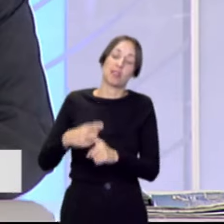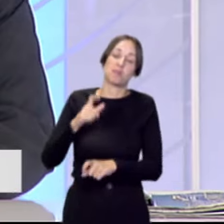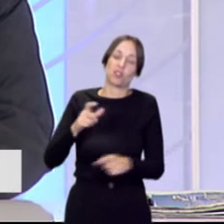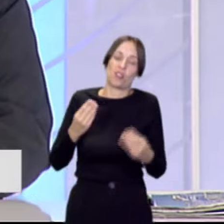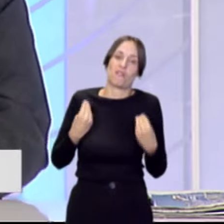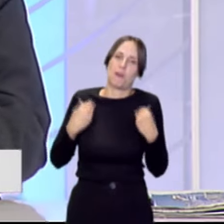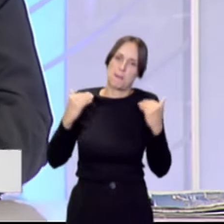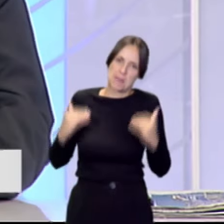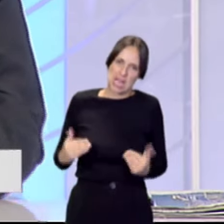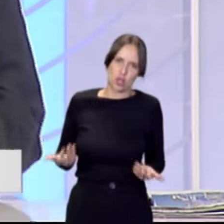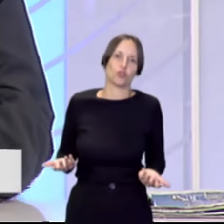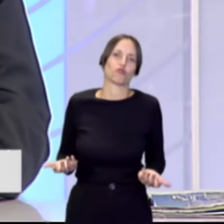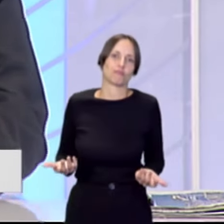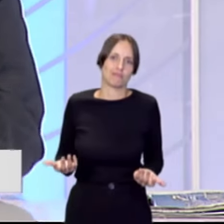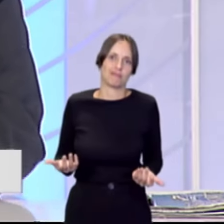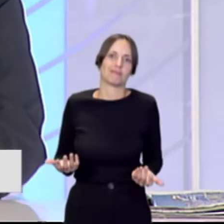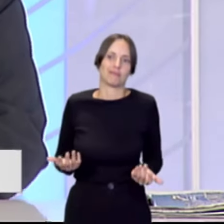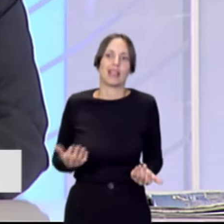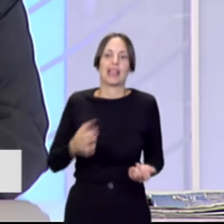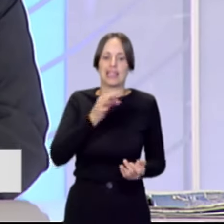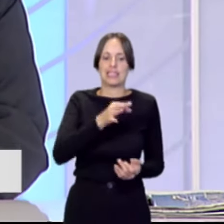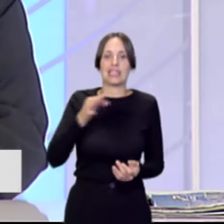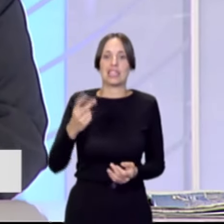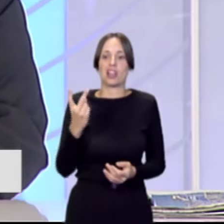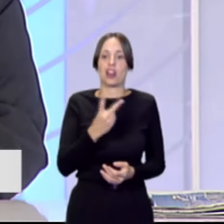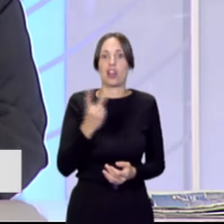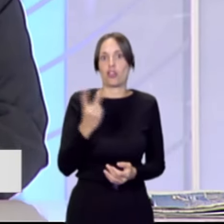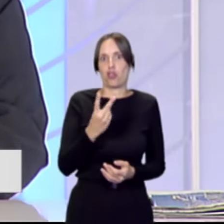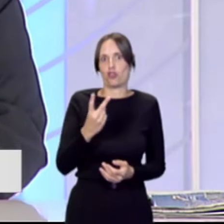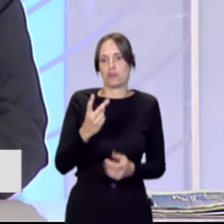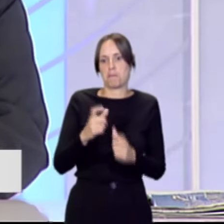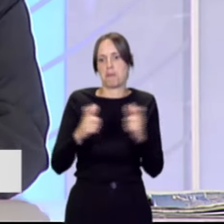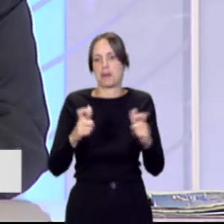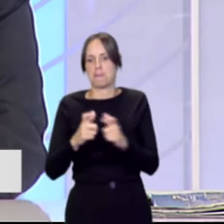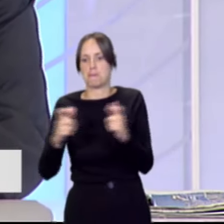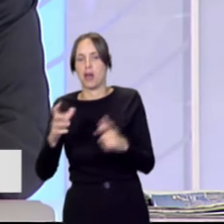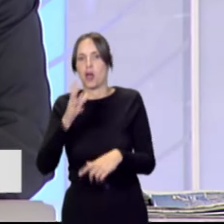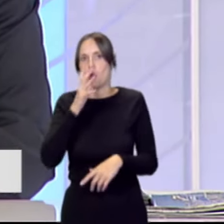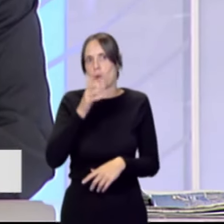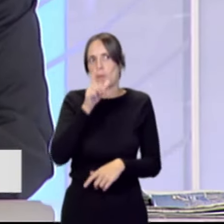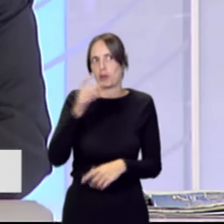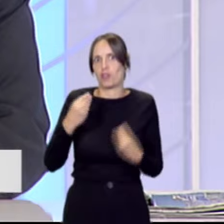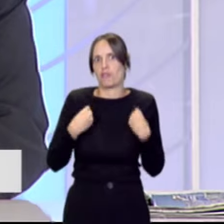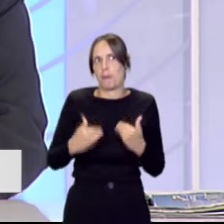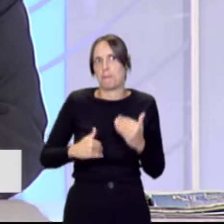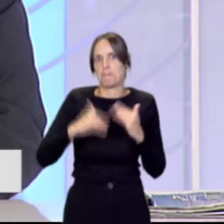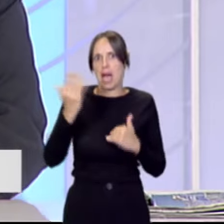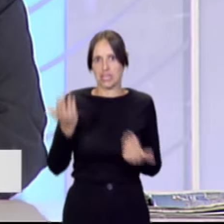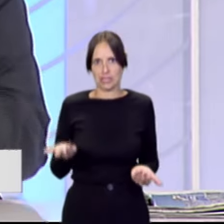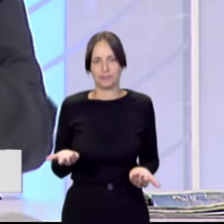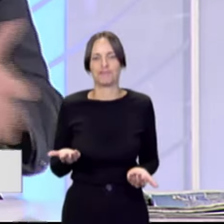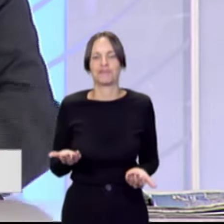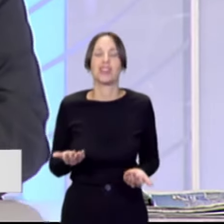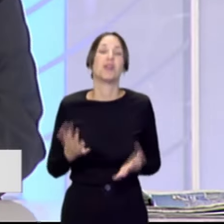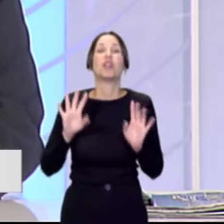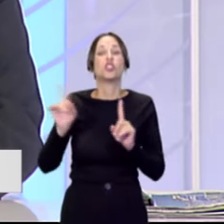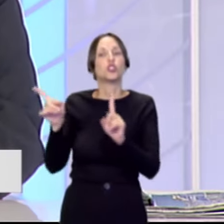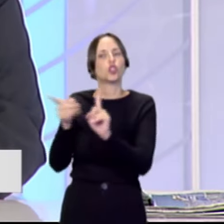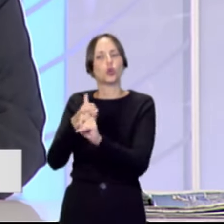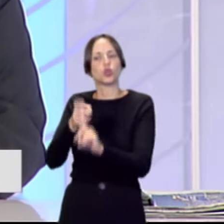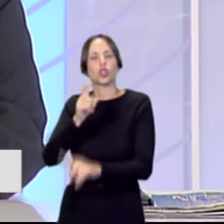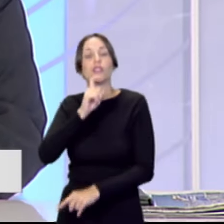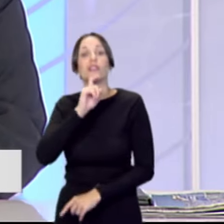las islas mayores porque hay muchísimos más casos de gente hospitalizada en las islas mayores. Tiene difícil solución. Porque, aunque no lo ha planteado